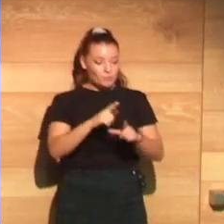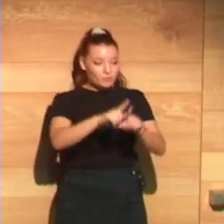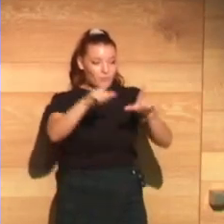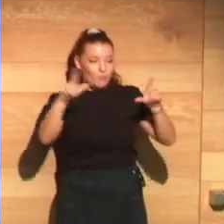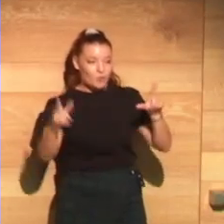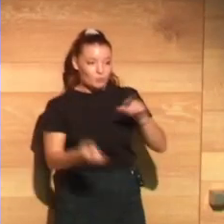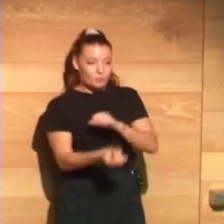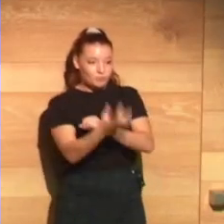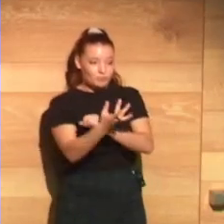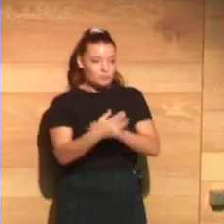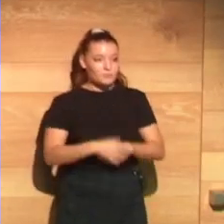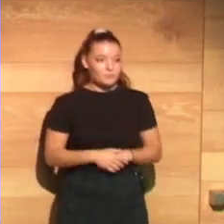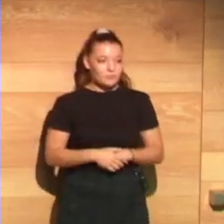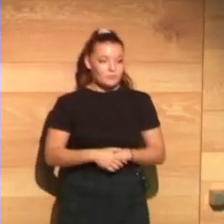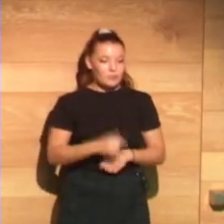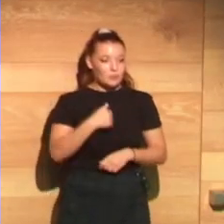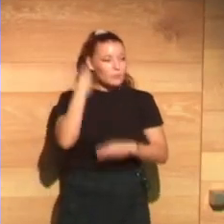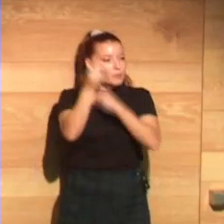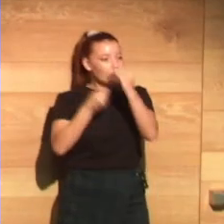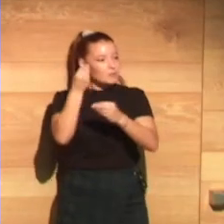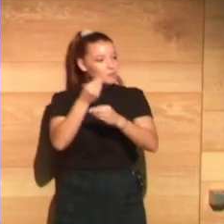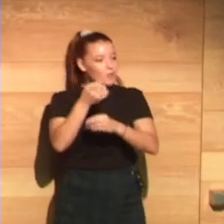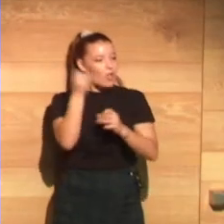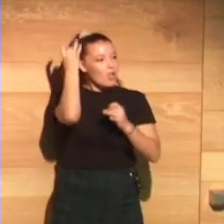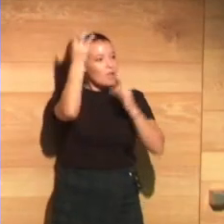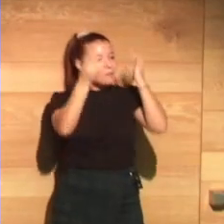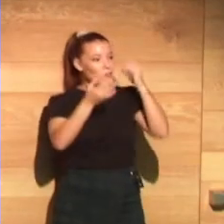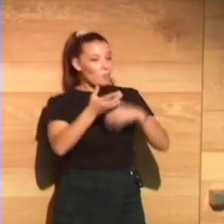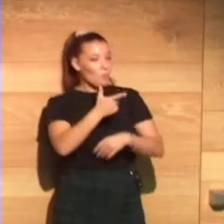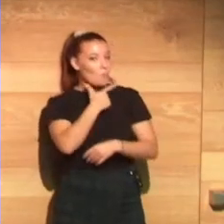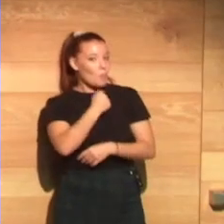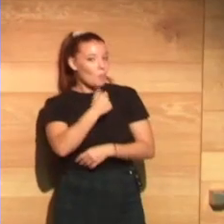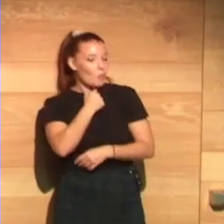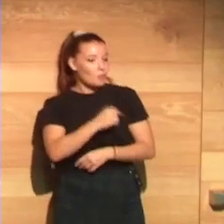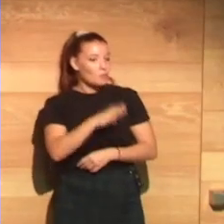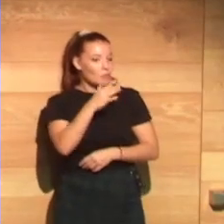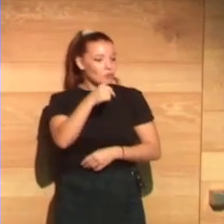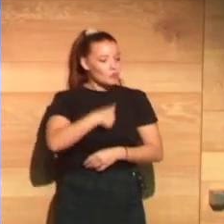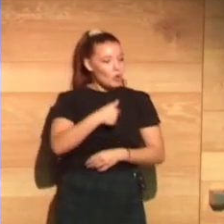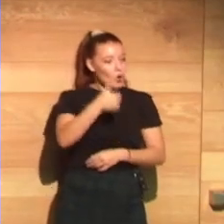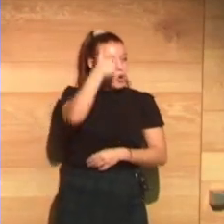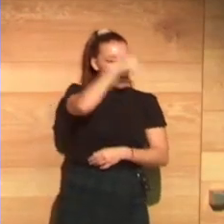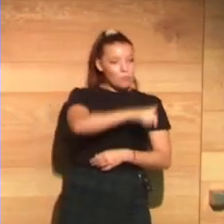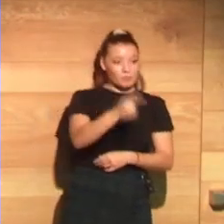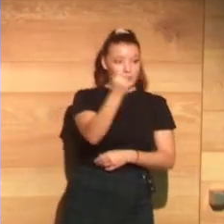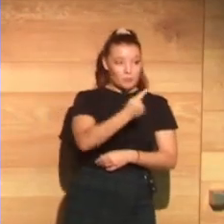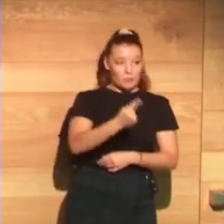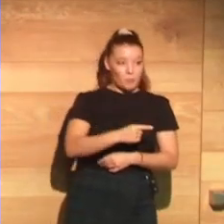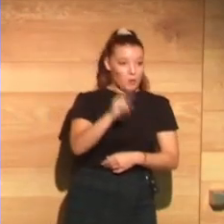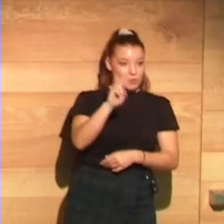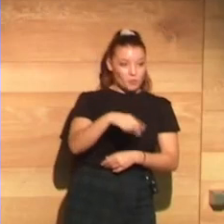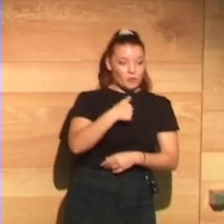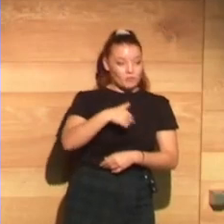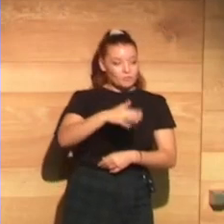de Bowie, yo subí una ilustración homenajeándolo, ¿no? Y la editorial lo vio y me lo propuse y dije, pues me parece una idea